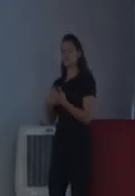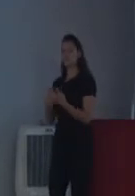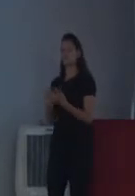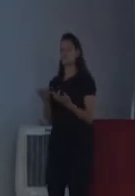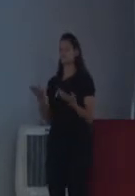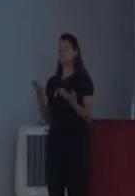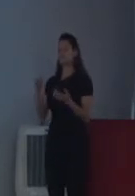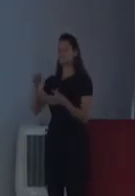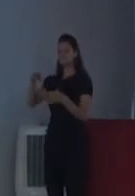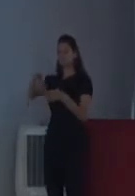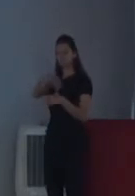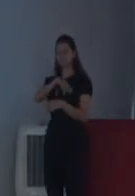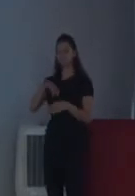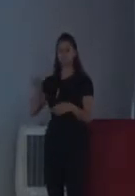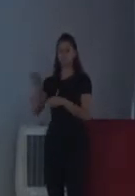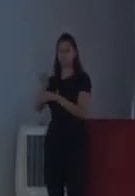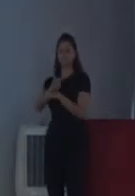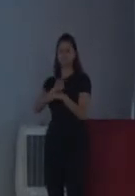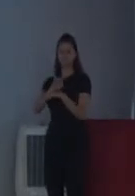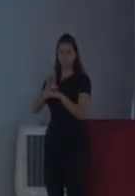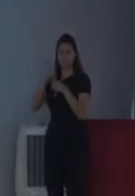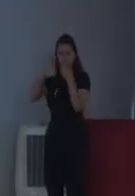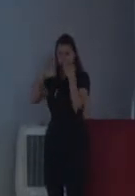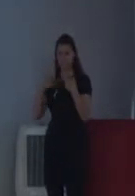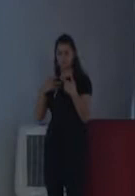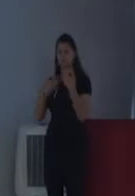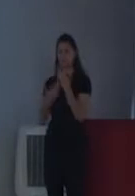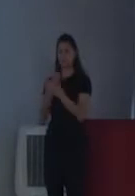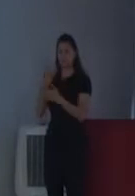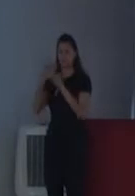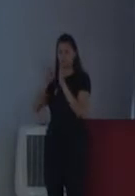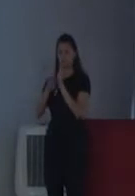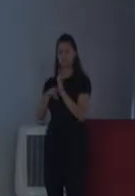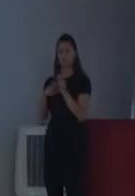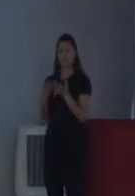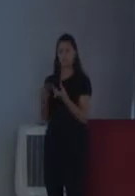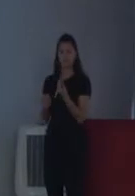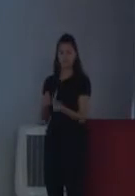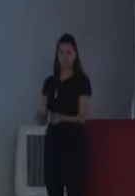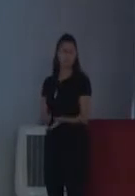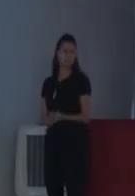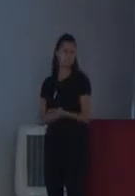organismos e instituciones del Estado bajo la nueva normativa.